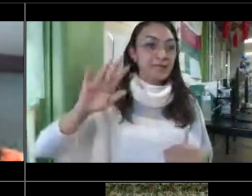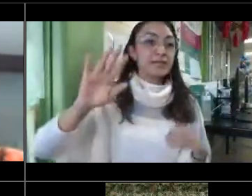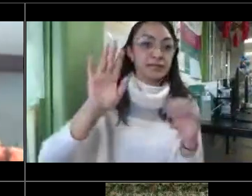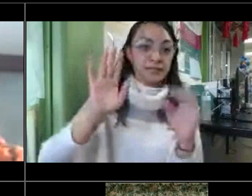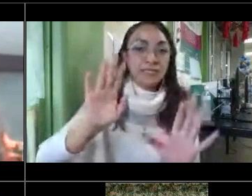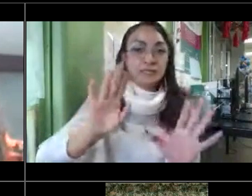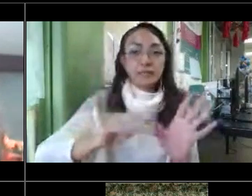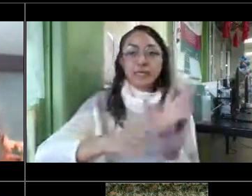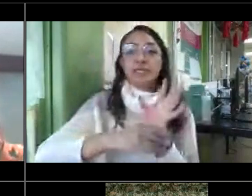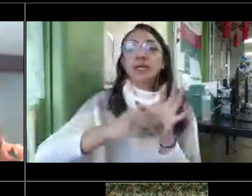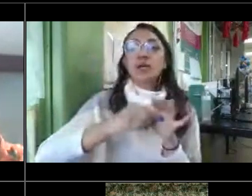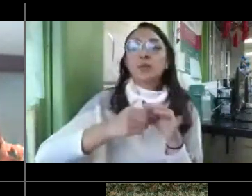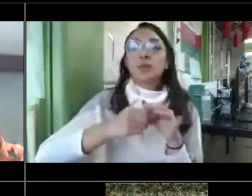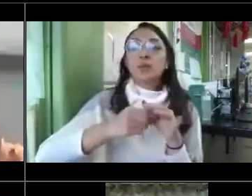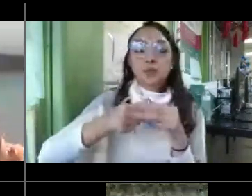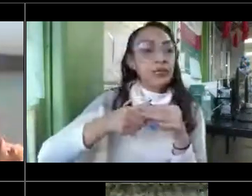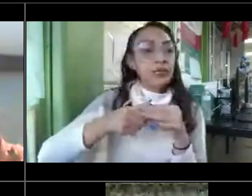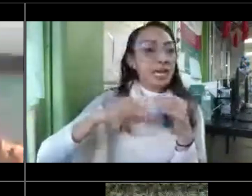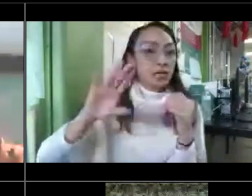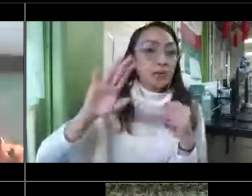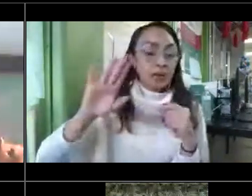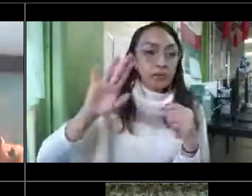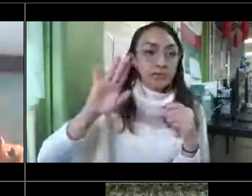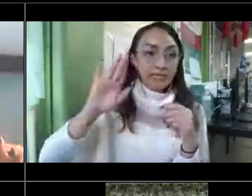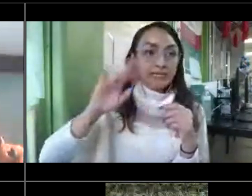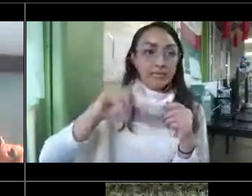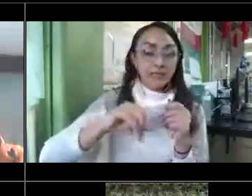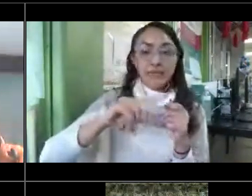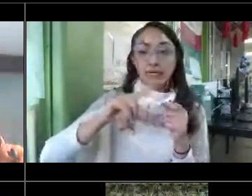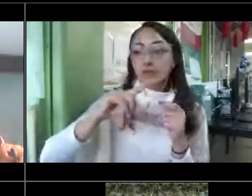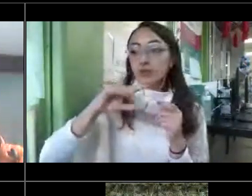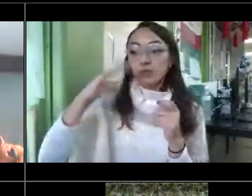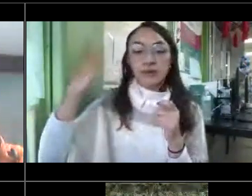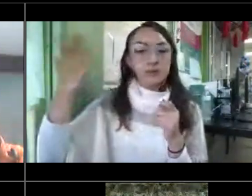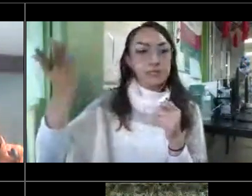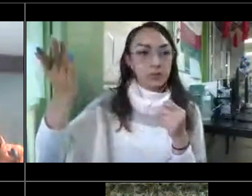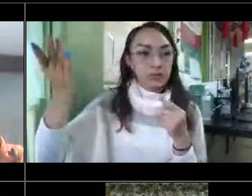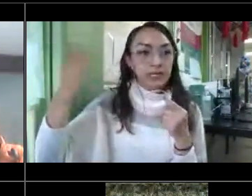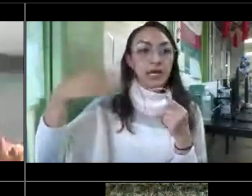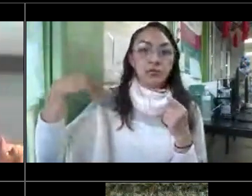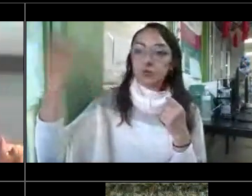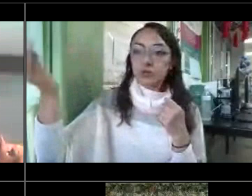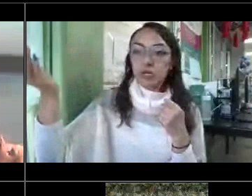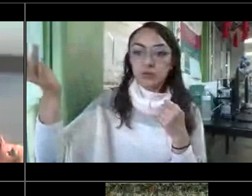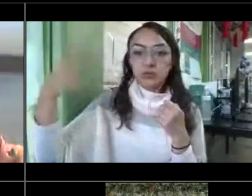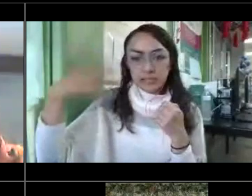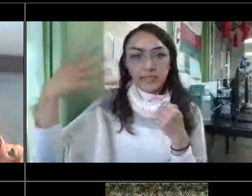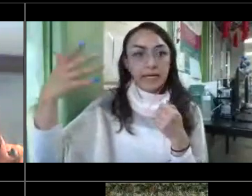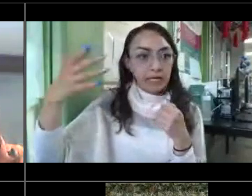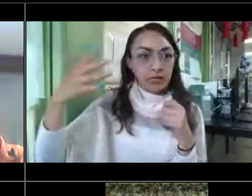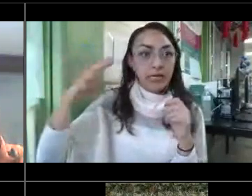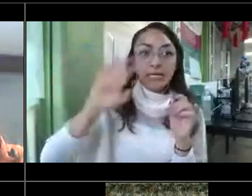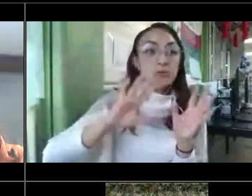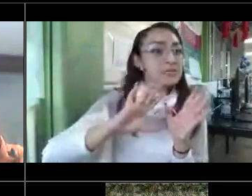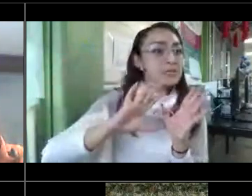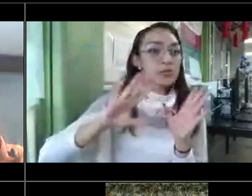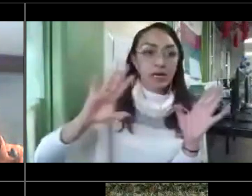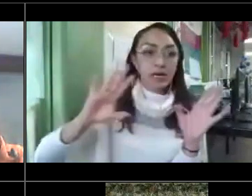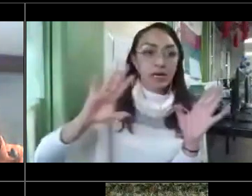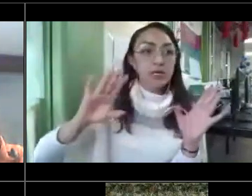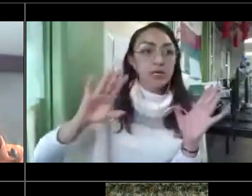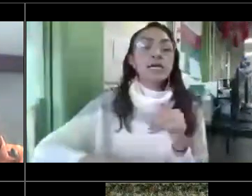Ahí está. Entonces ya tenemos ahí por lo menos el cómo vamos a ir identificando o cómo vamos a saludar a nuestros alumnos al llegar al aula. Eso